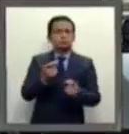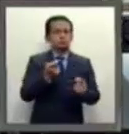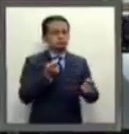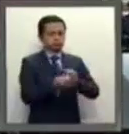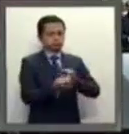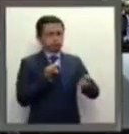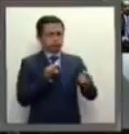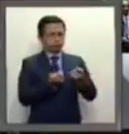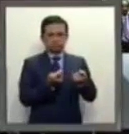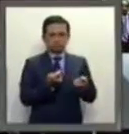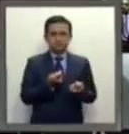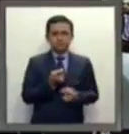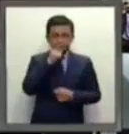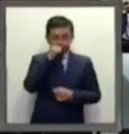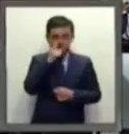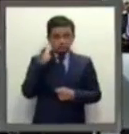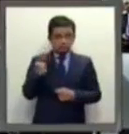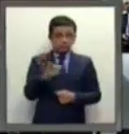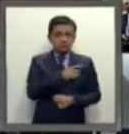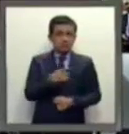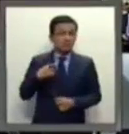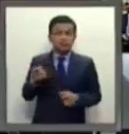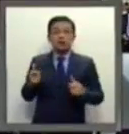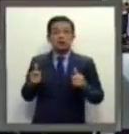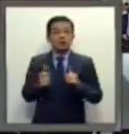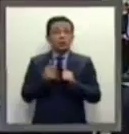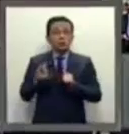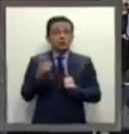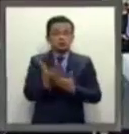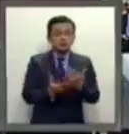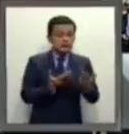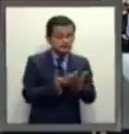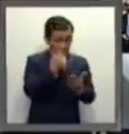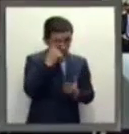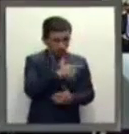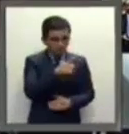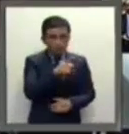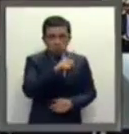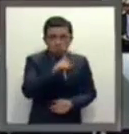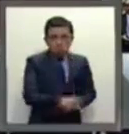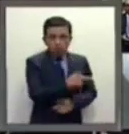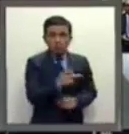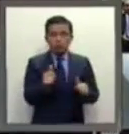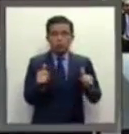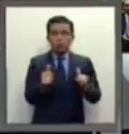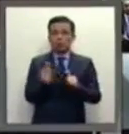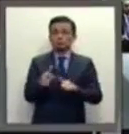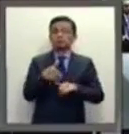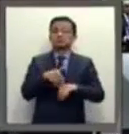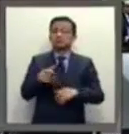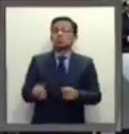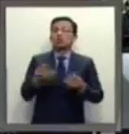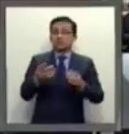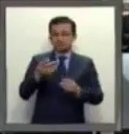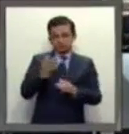funciones reguladoras que va a ejercer en función de un servicio público, que va a ejercer en función de la Administración de